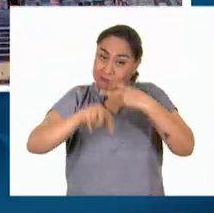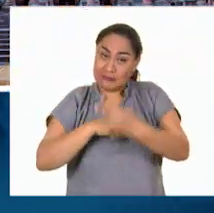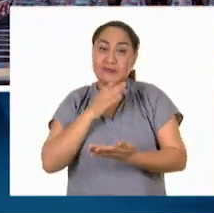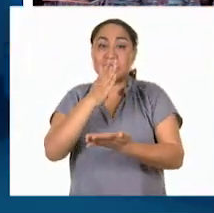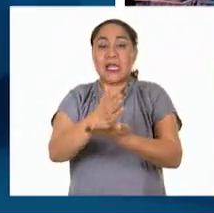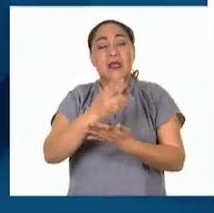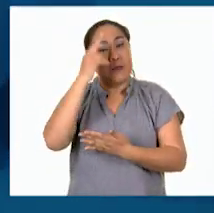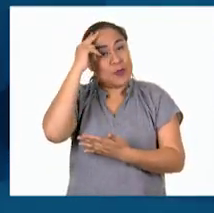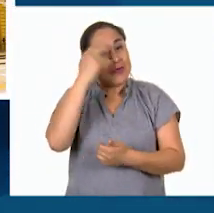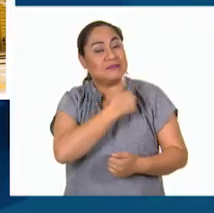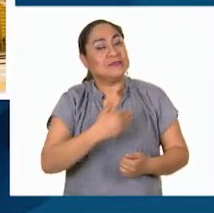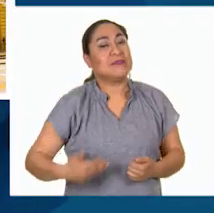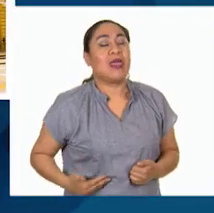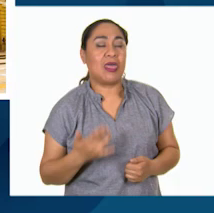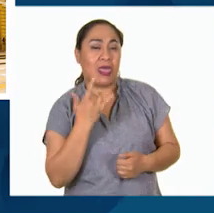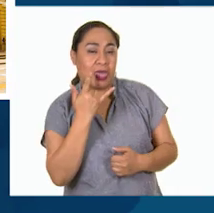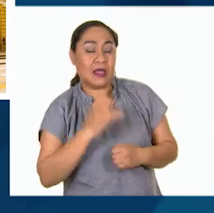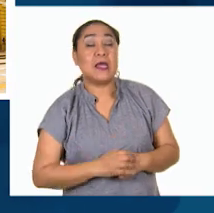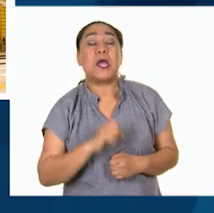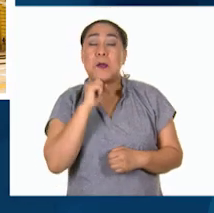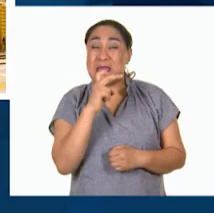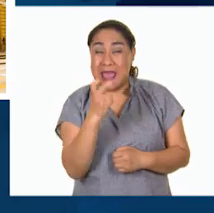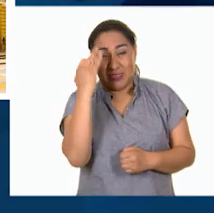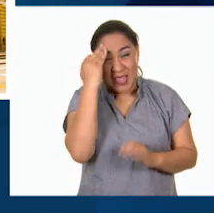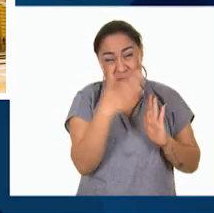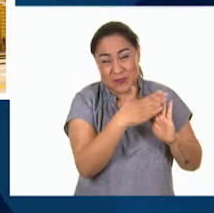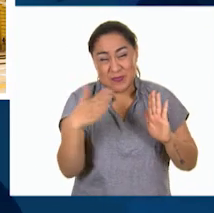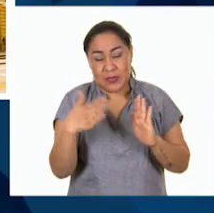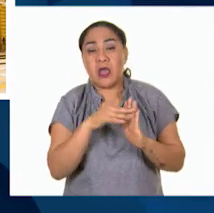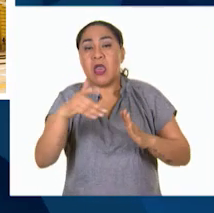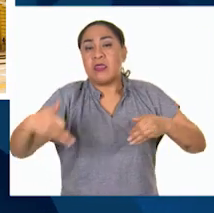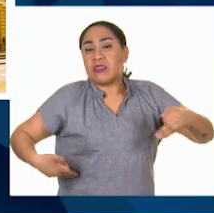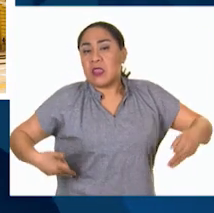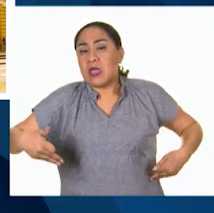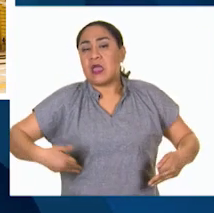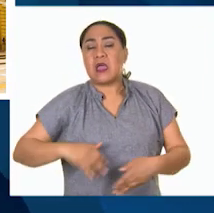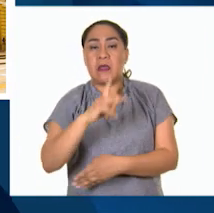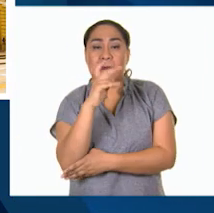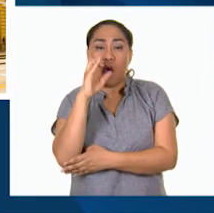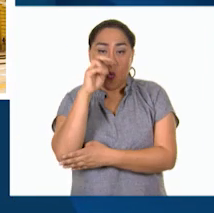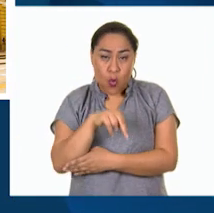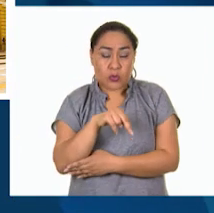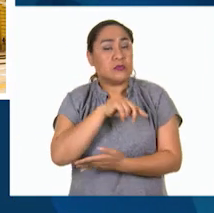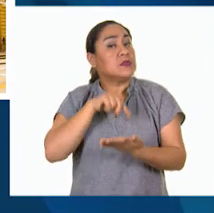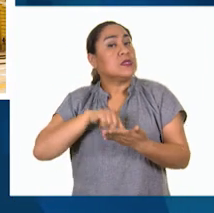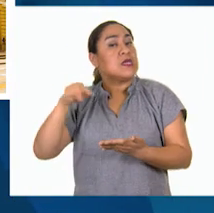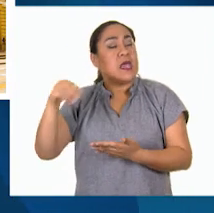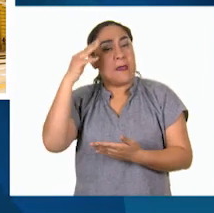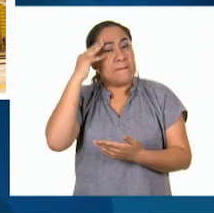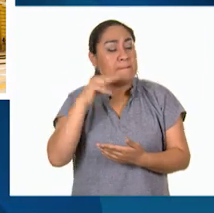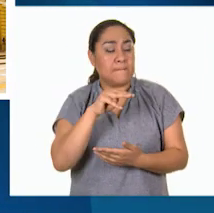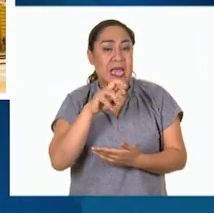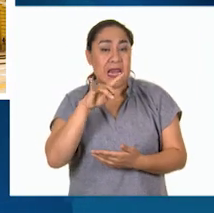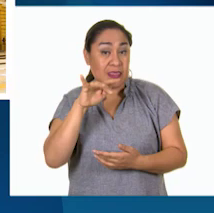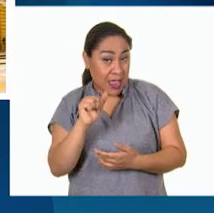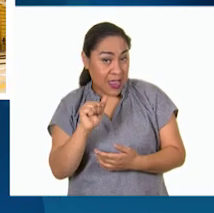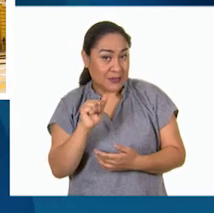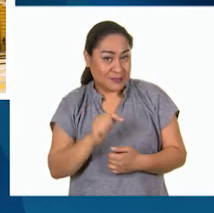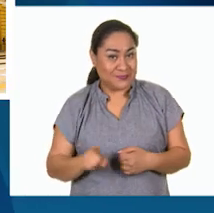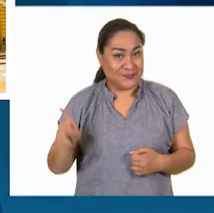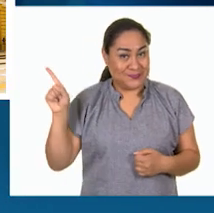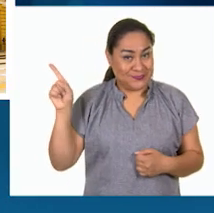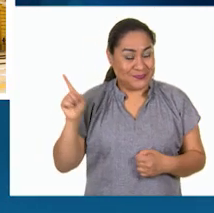Díaz. También se construyó en esa época el Teatro Peón Contreras en Mérida, que ahora estamos viendo en pantalla. En